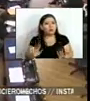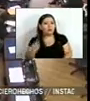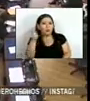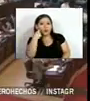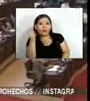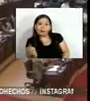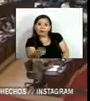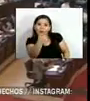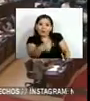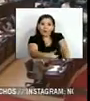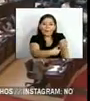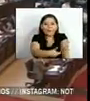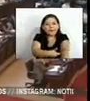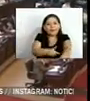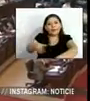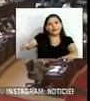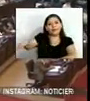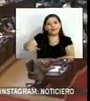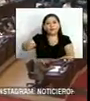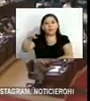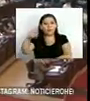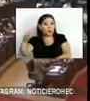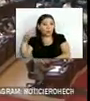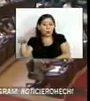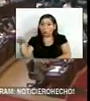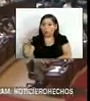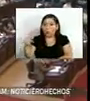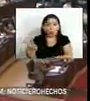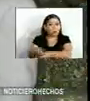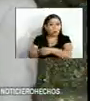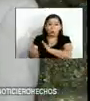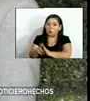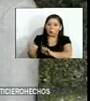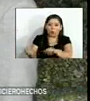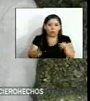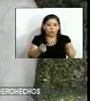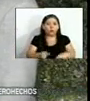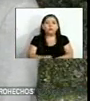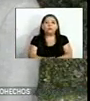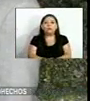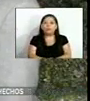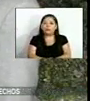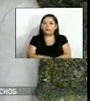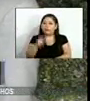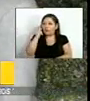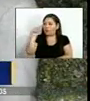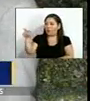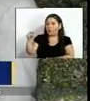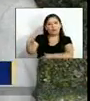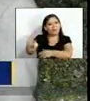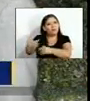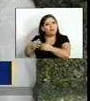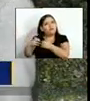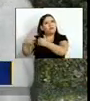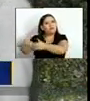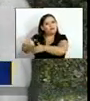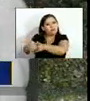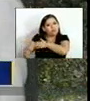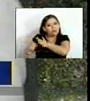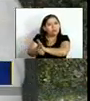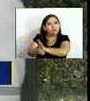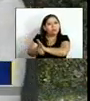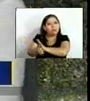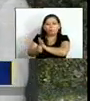Hospital San Rafael de Santa Tecla, pero no acataron el llamado. Estamos hablando de una asamblea legislativa que simple y sencillamente